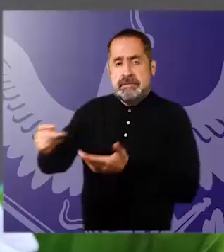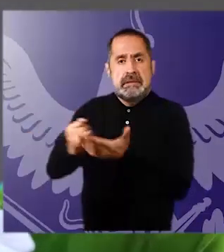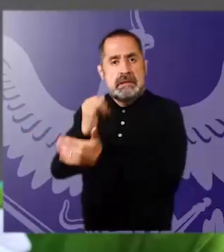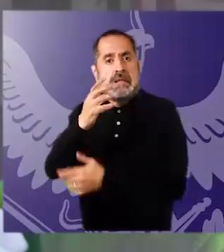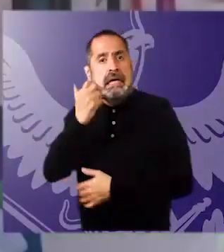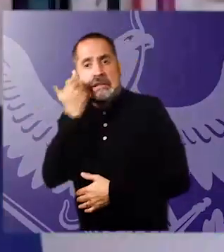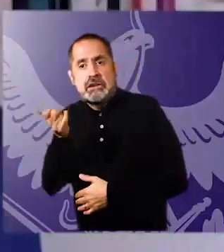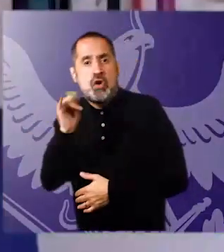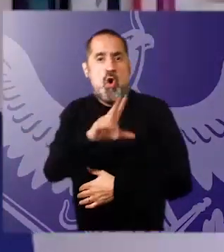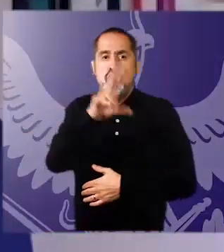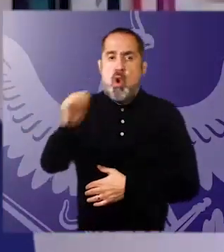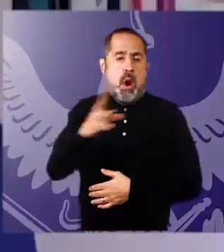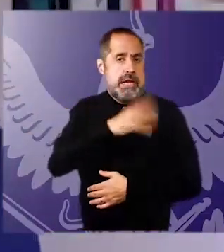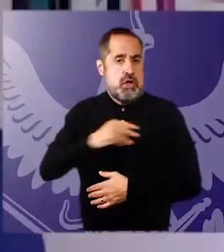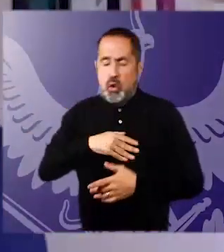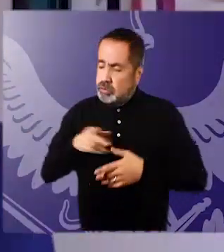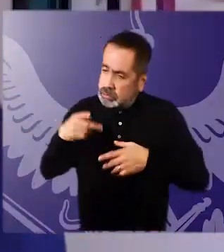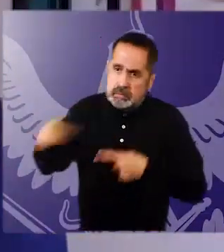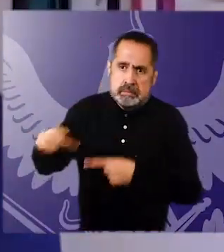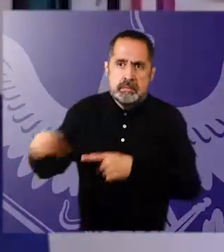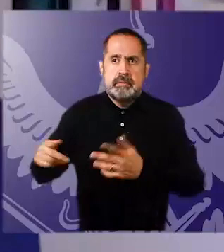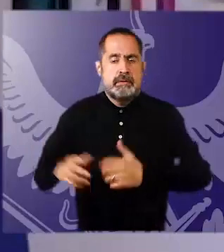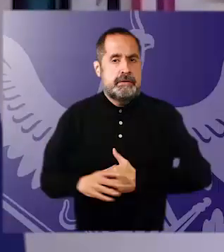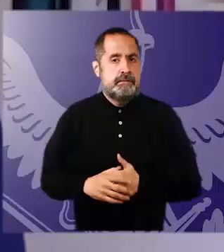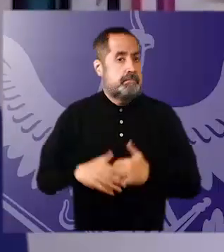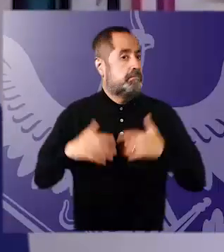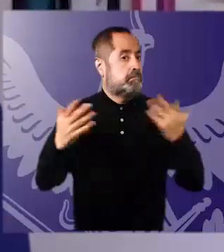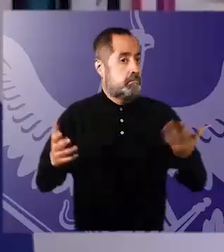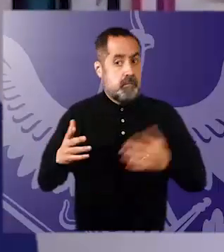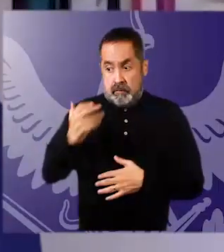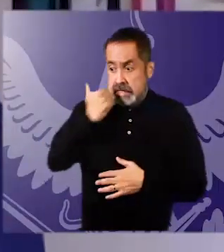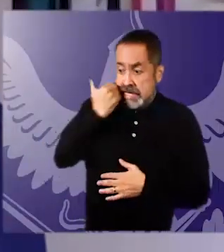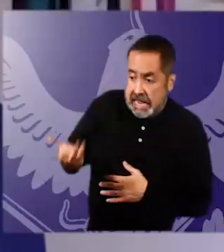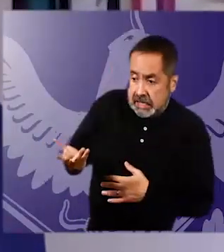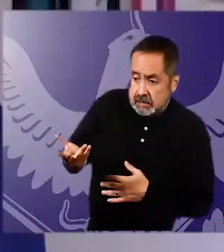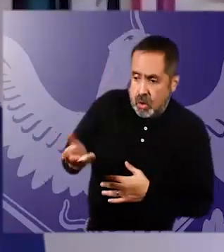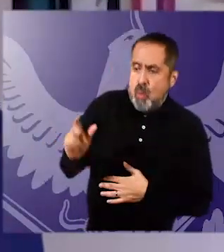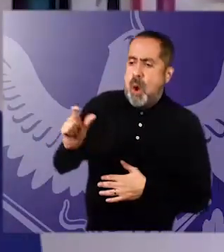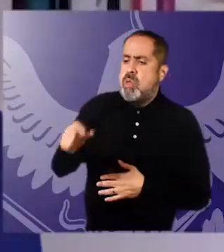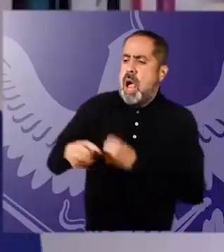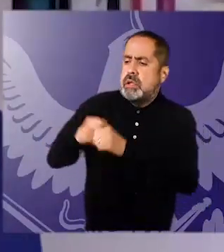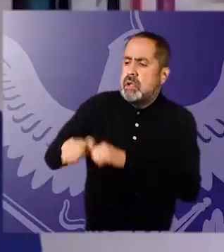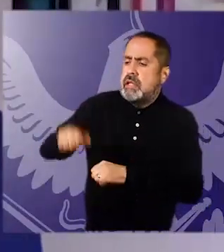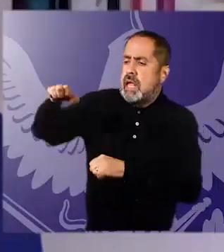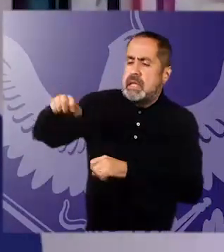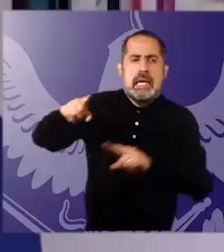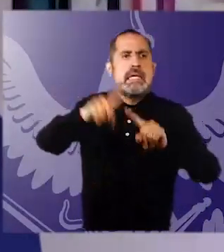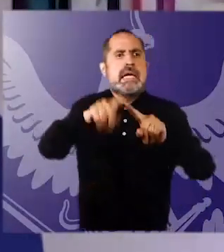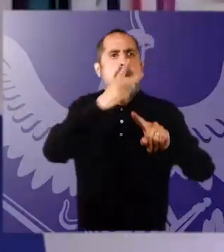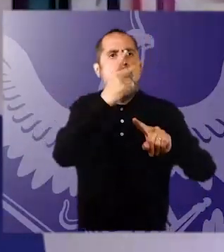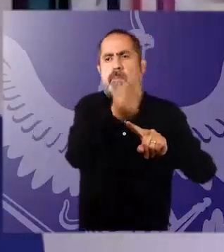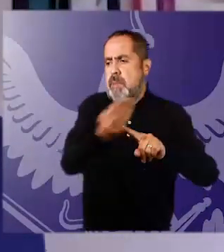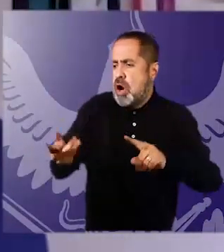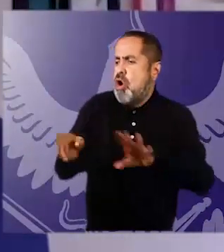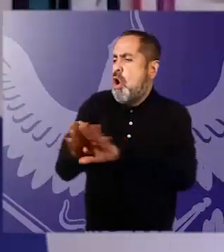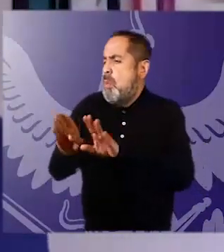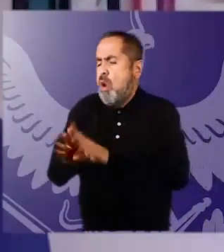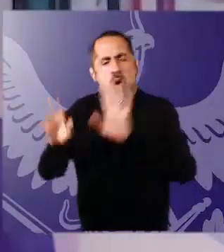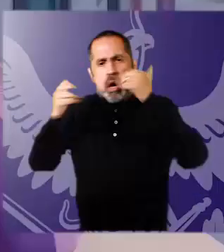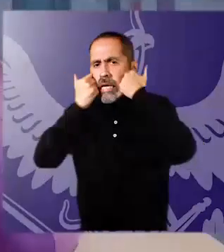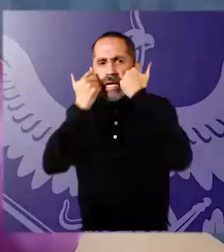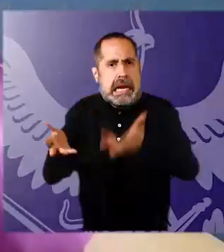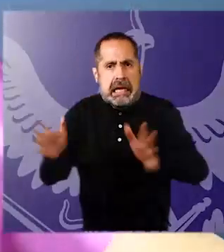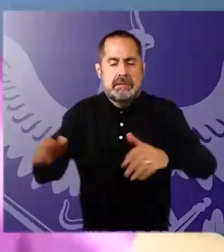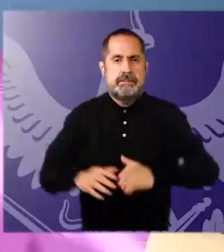decidir si quieren o no tener hijos, hijas. Y si quieren, cuándo, con quién y